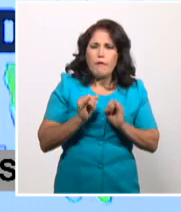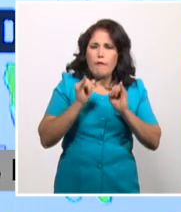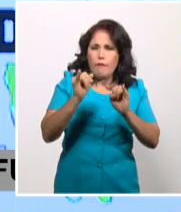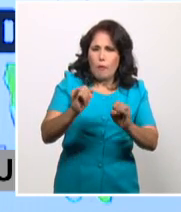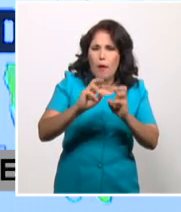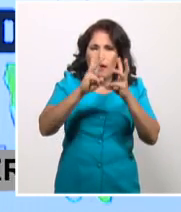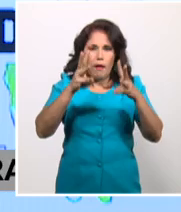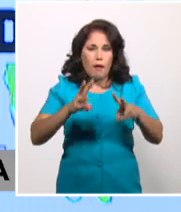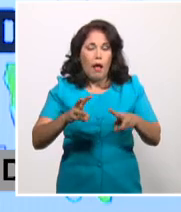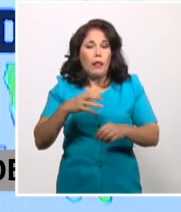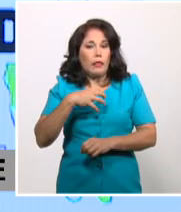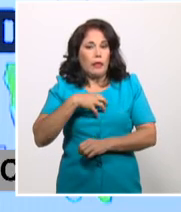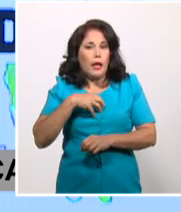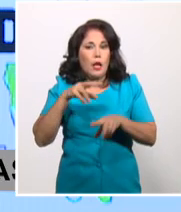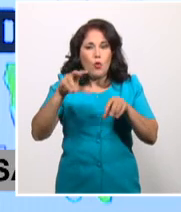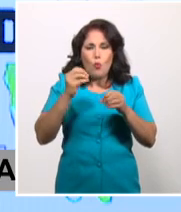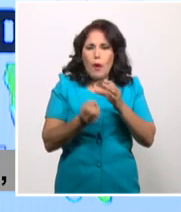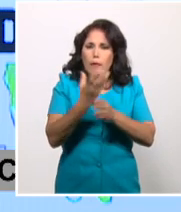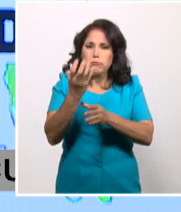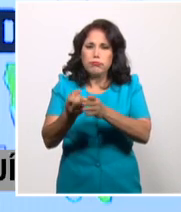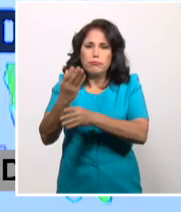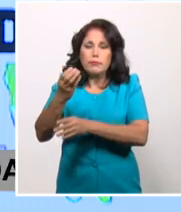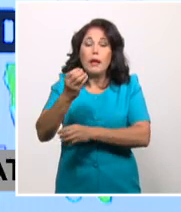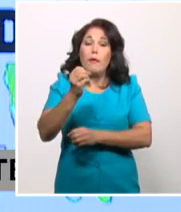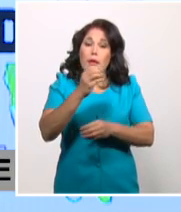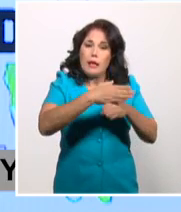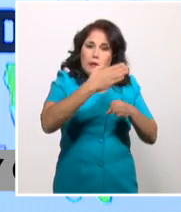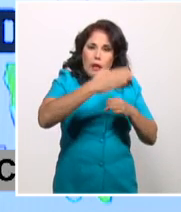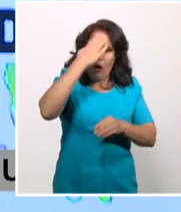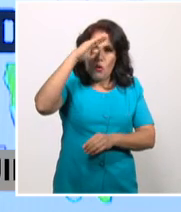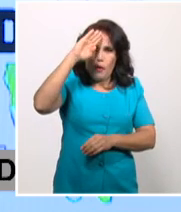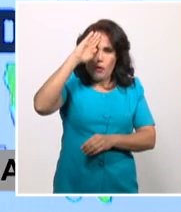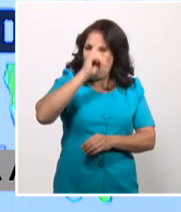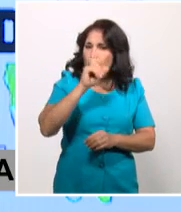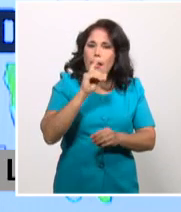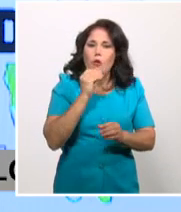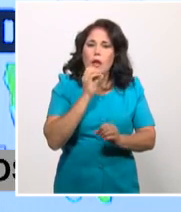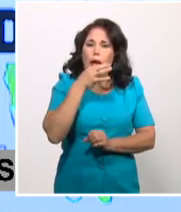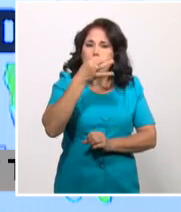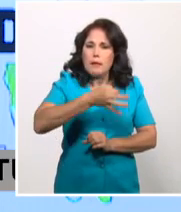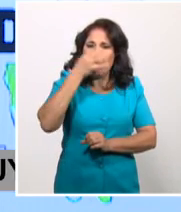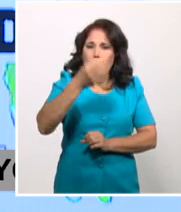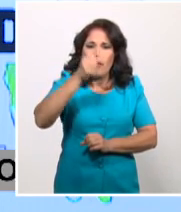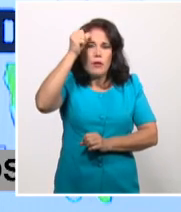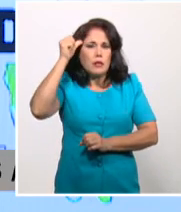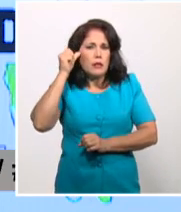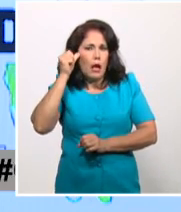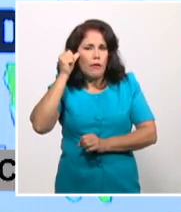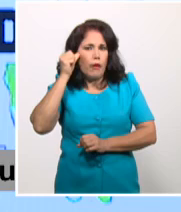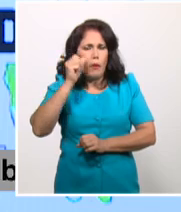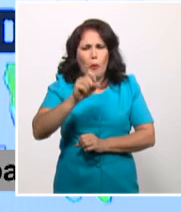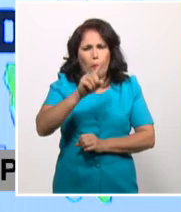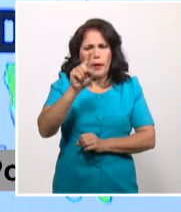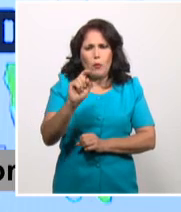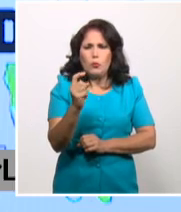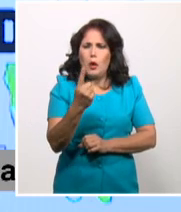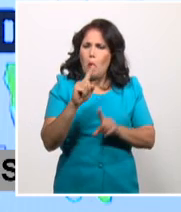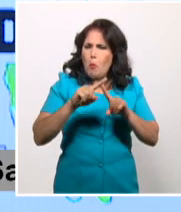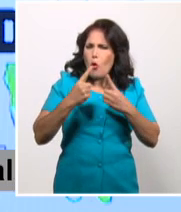la aparición de nuevos casos en el oriente de la isla que no fueron reportados en el parte de este sábado. Pregunta 1. ¿Por